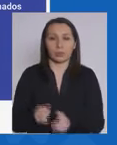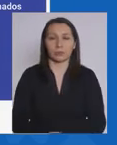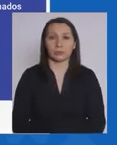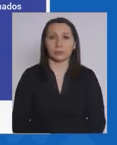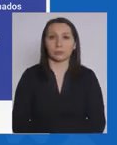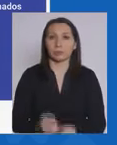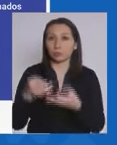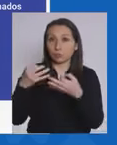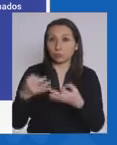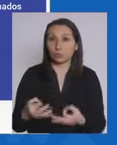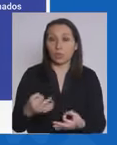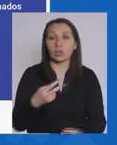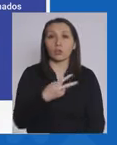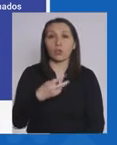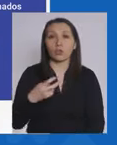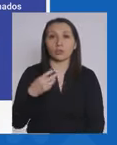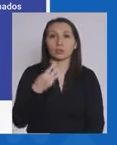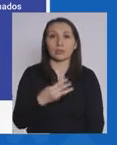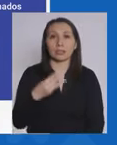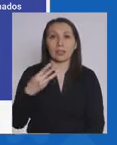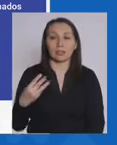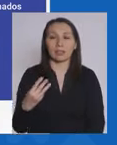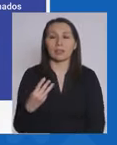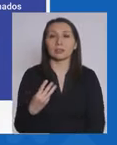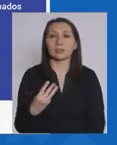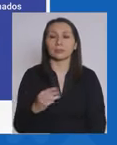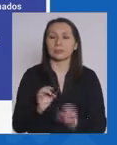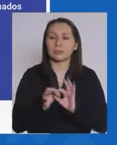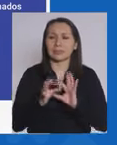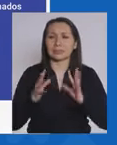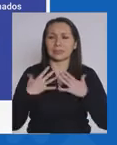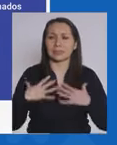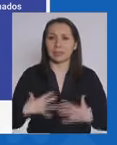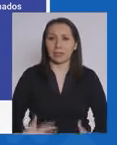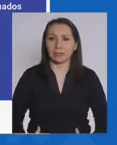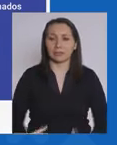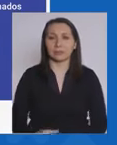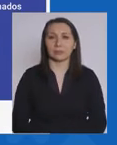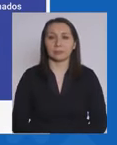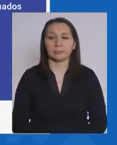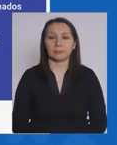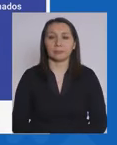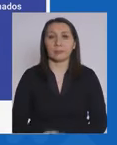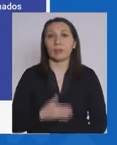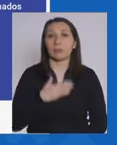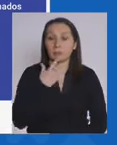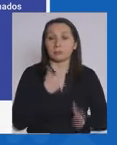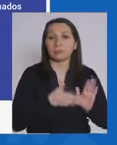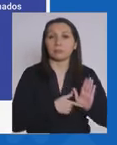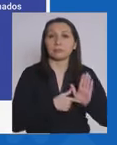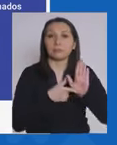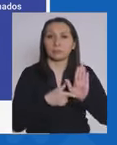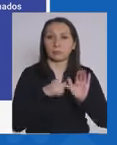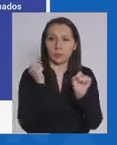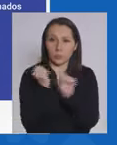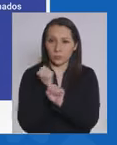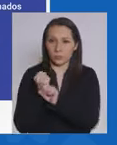de las cuales 233 se encuentran en estado crítico quiero destacar el trabajo